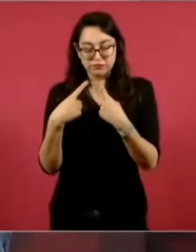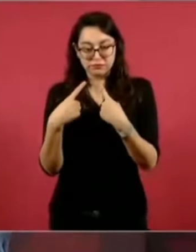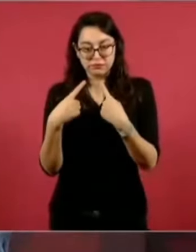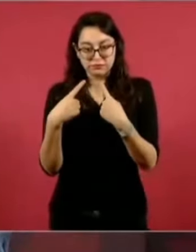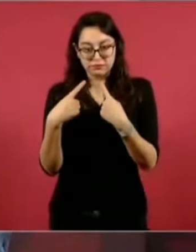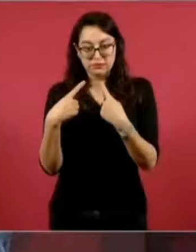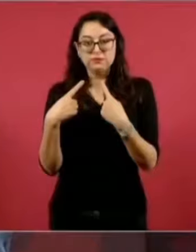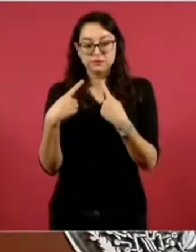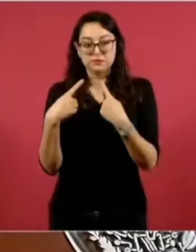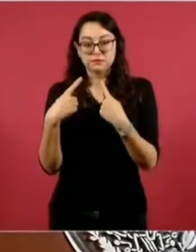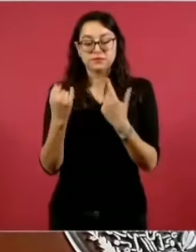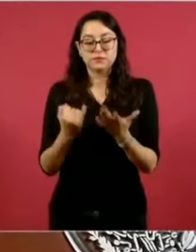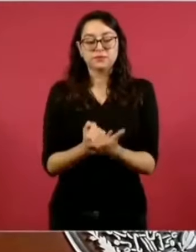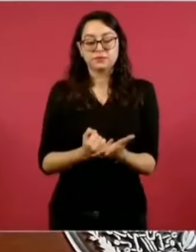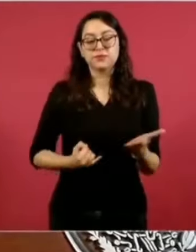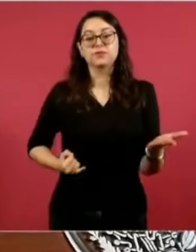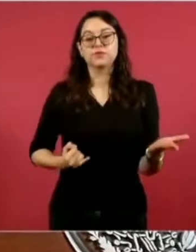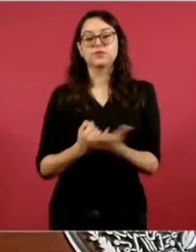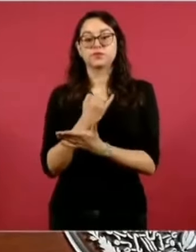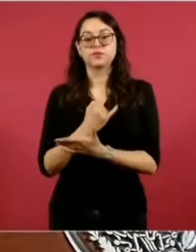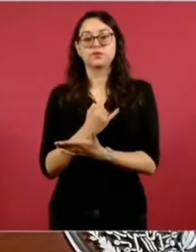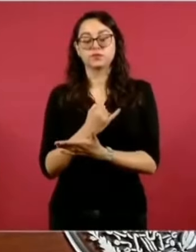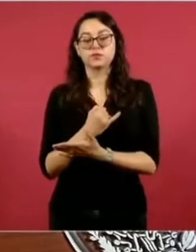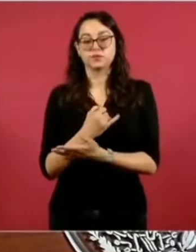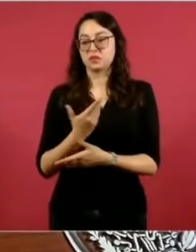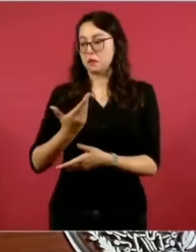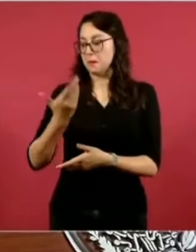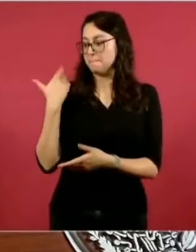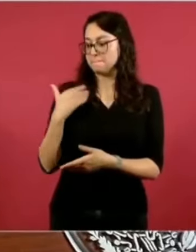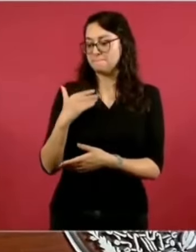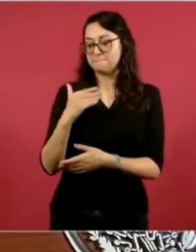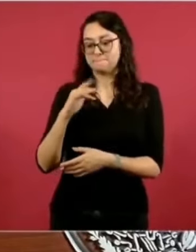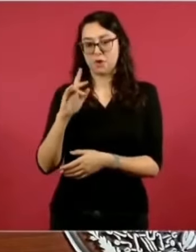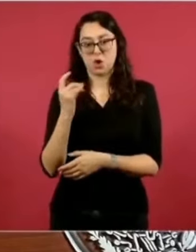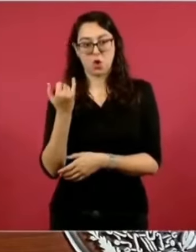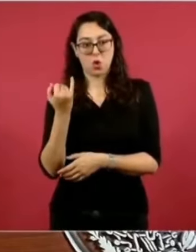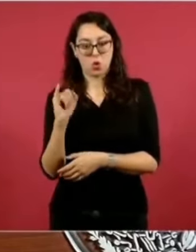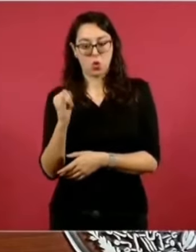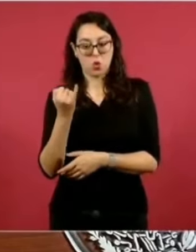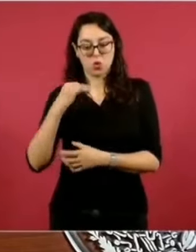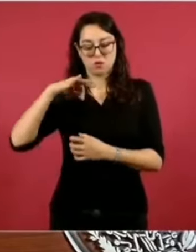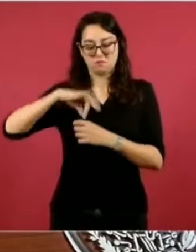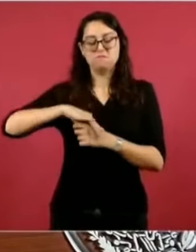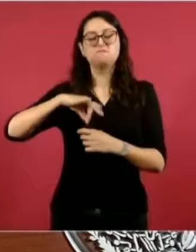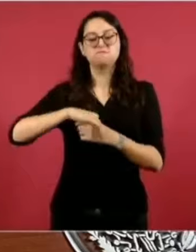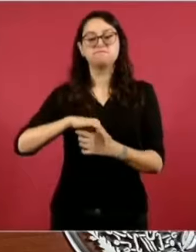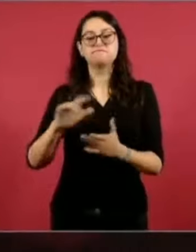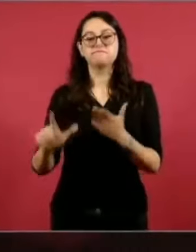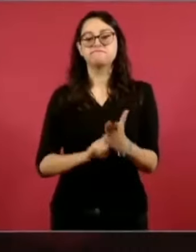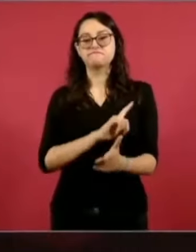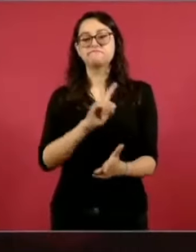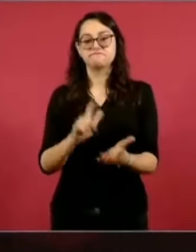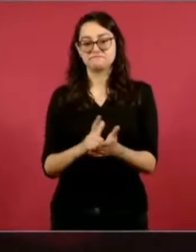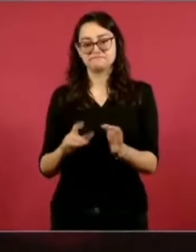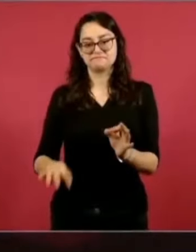resolvieron sobre la legalidad de la elección presidencial.